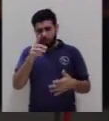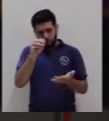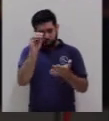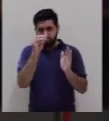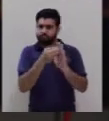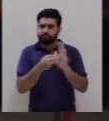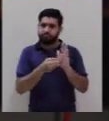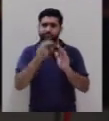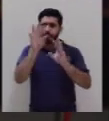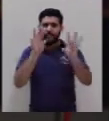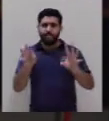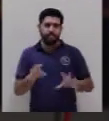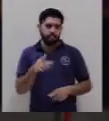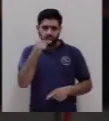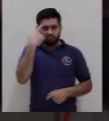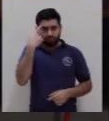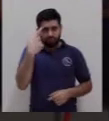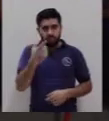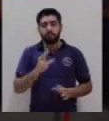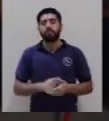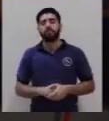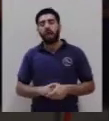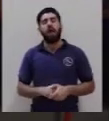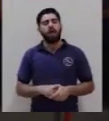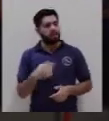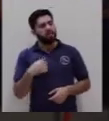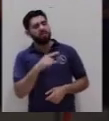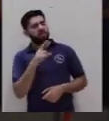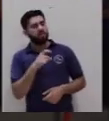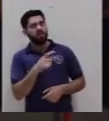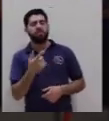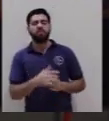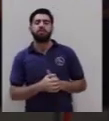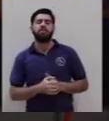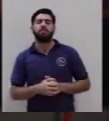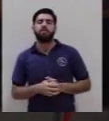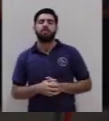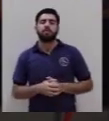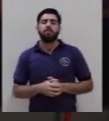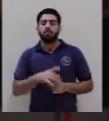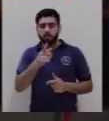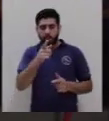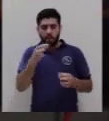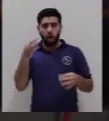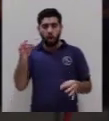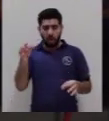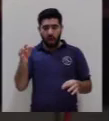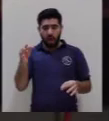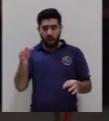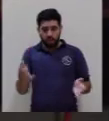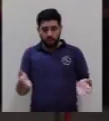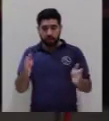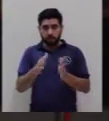quiera. Ahí muy importante, por ejemplo, estaba viendo, usted a modo de decoración convirtió la hoja en